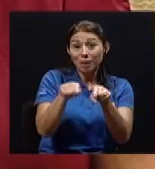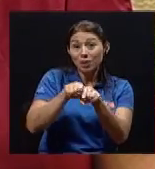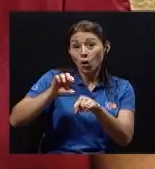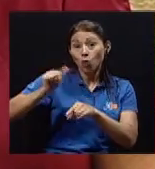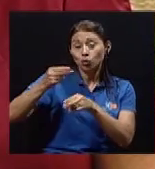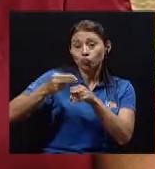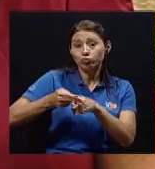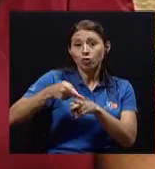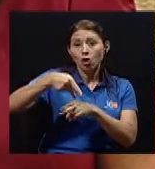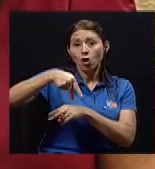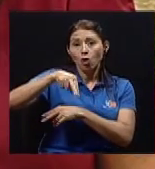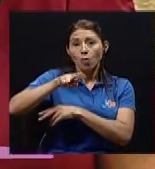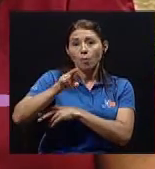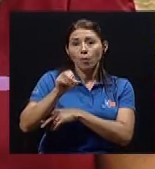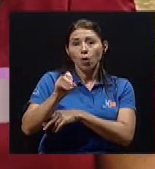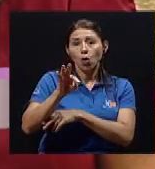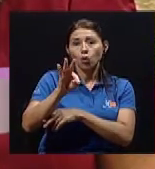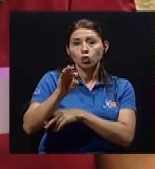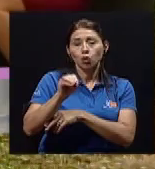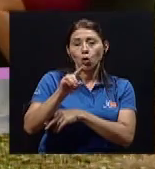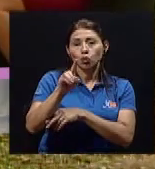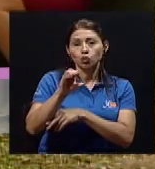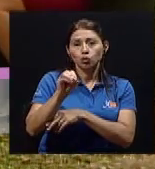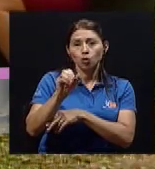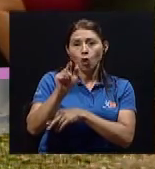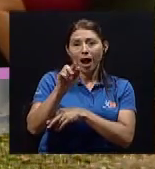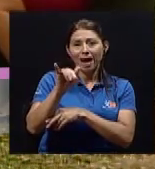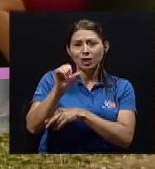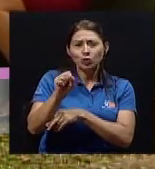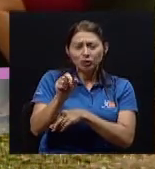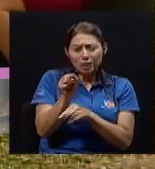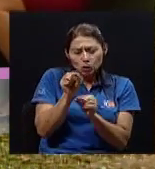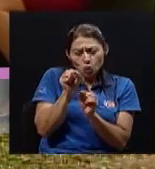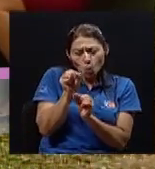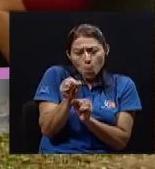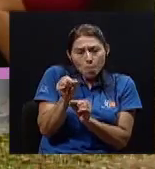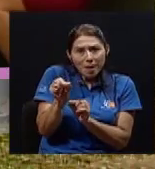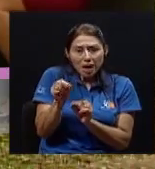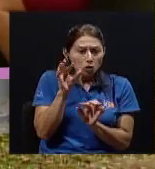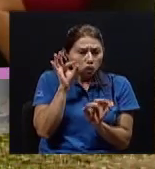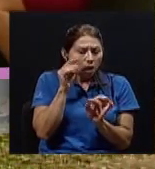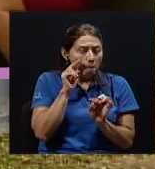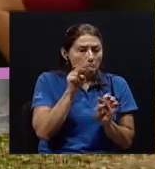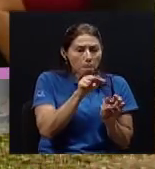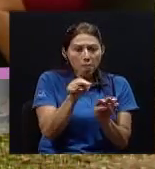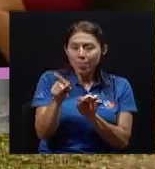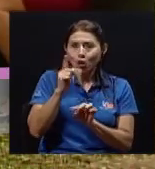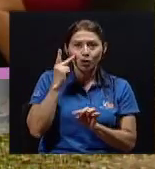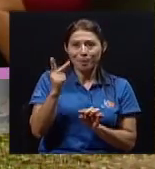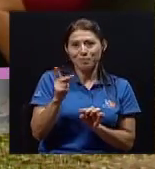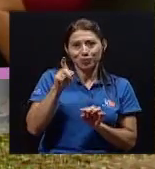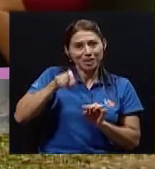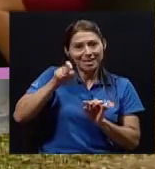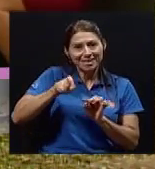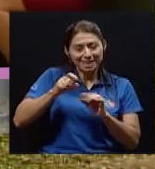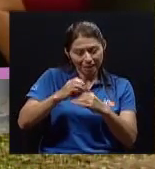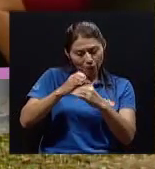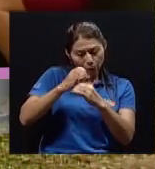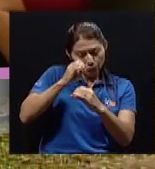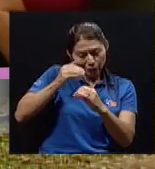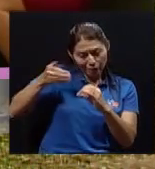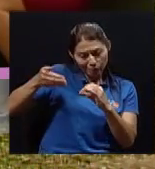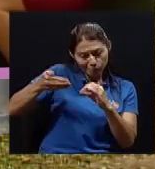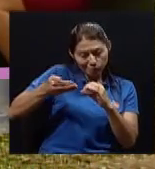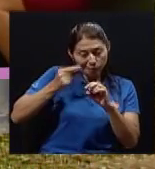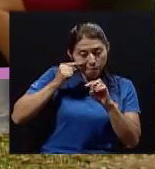pequeños y que estos no los vemos a simple vista tampoco. Quizás para, doctora, para aclararle al público, entonces, ¿cuáles son esas áreas? Podríamos